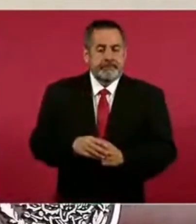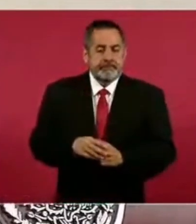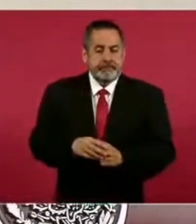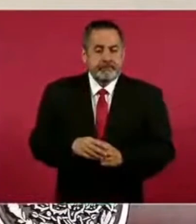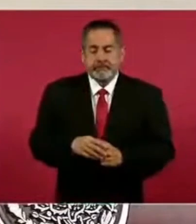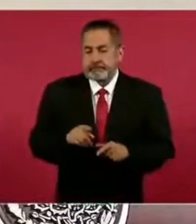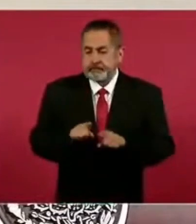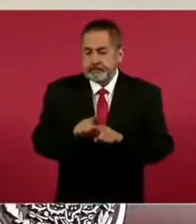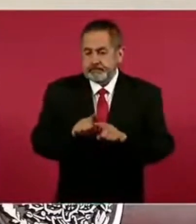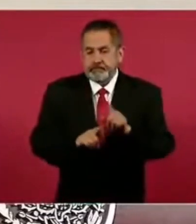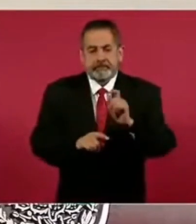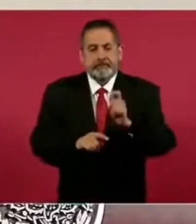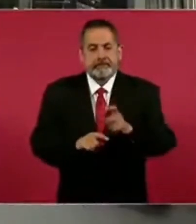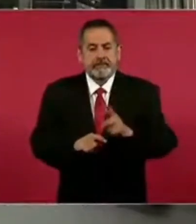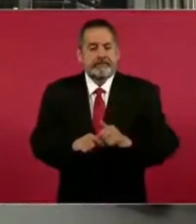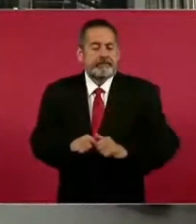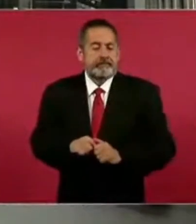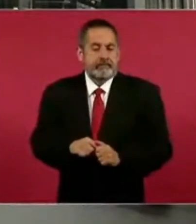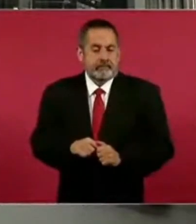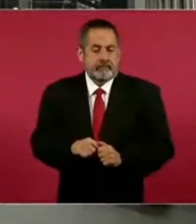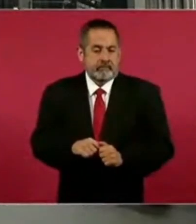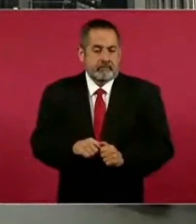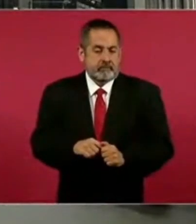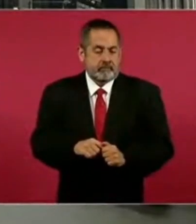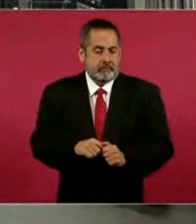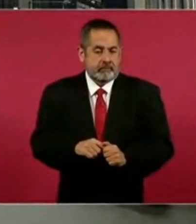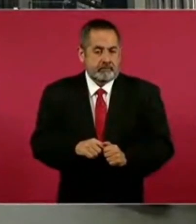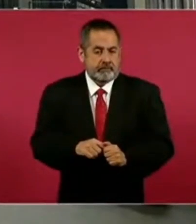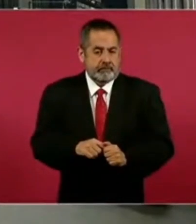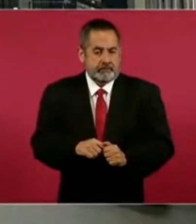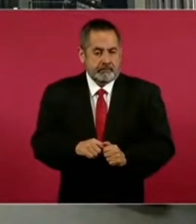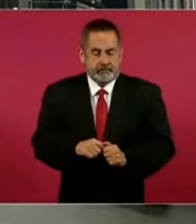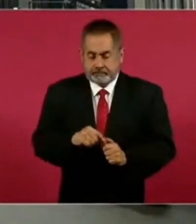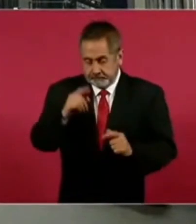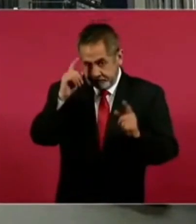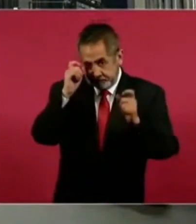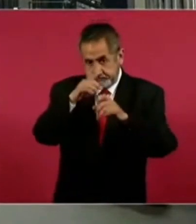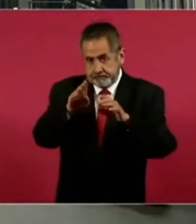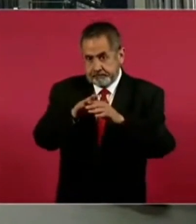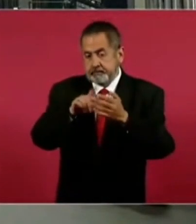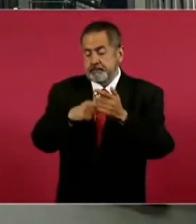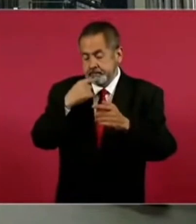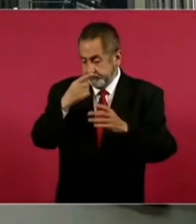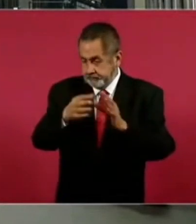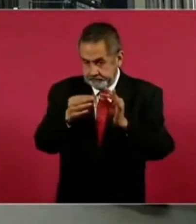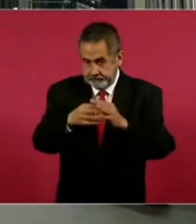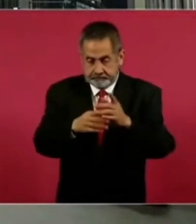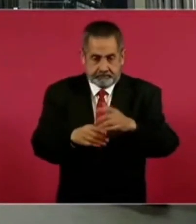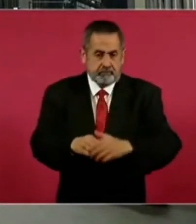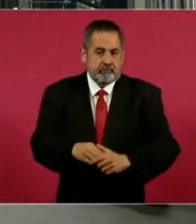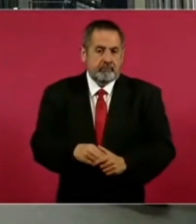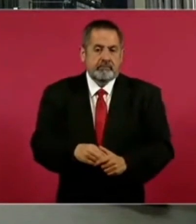además es muy complejo, porque si